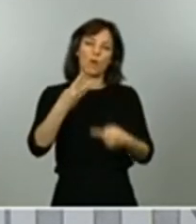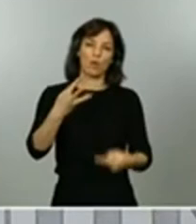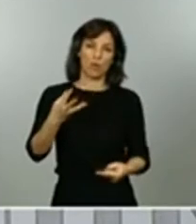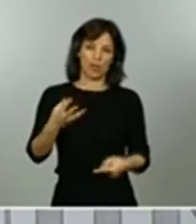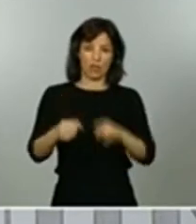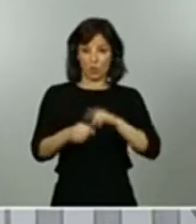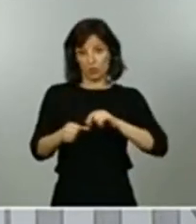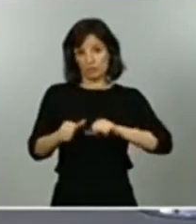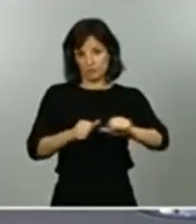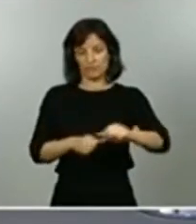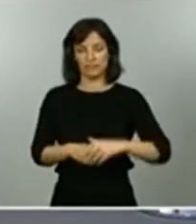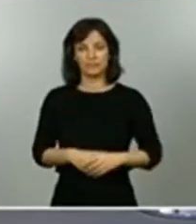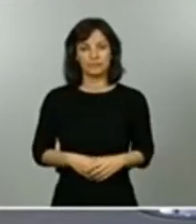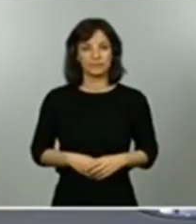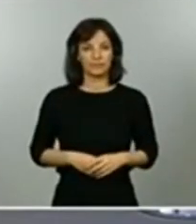1.